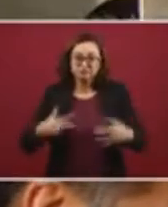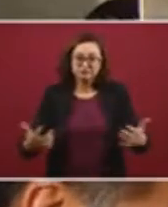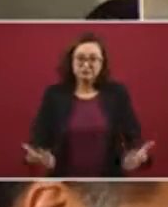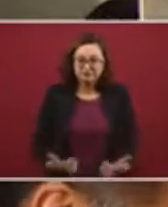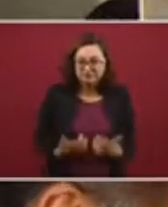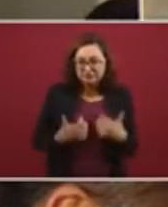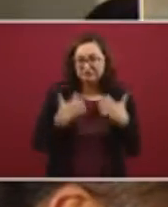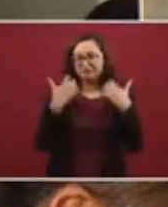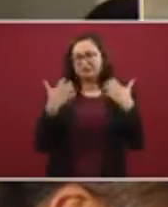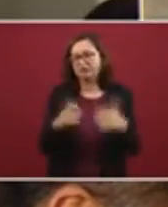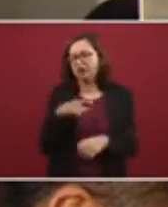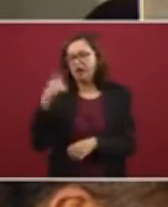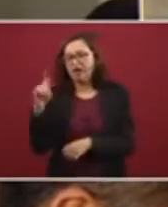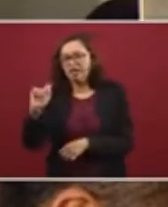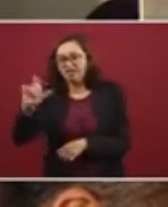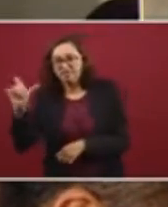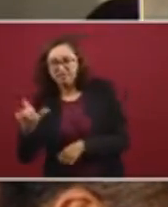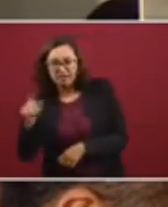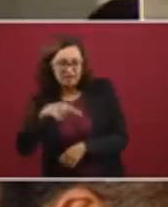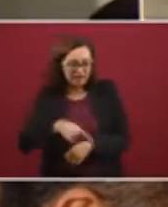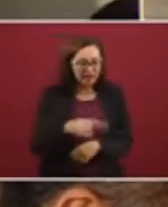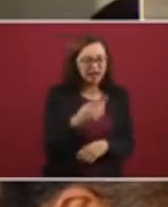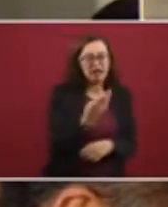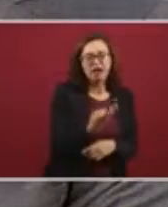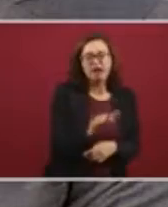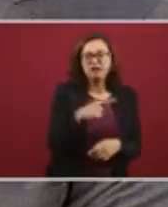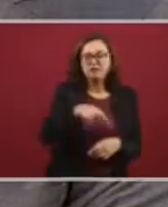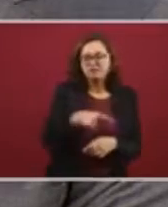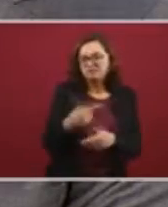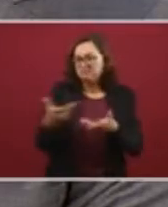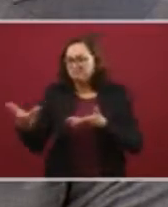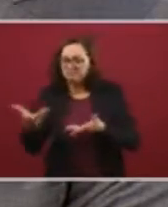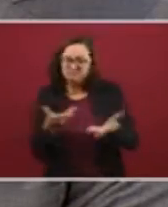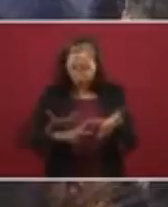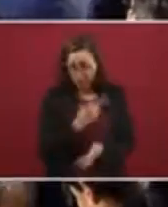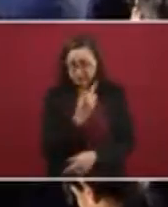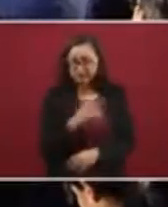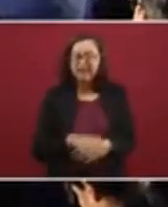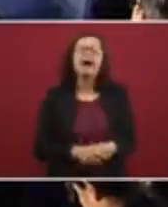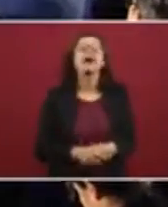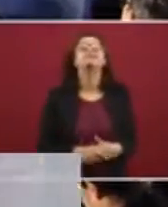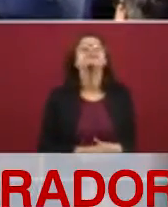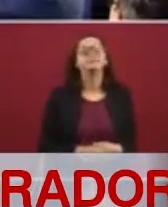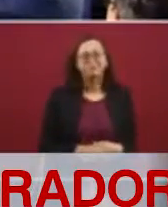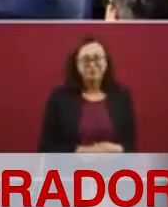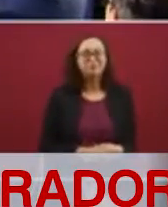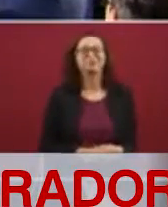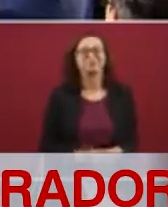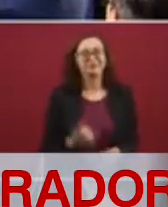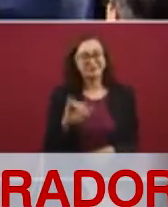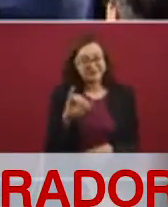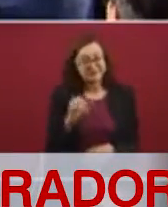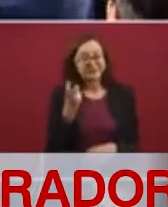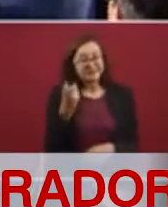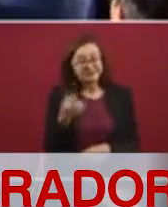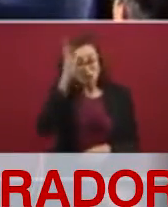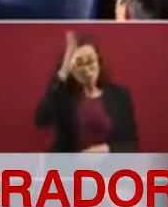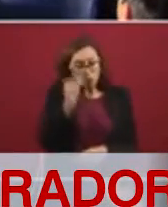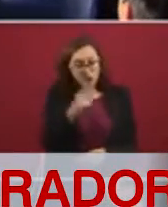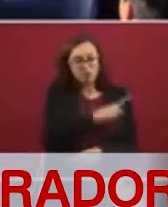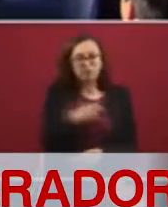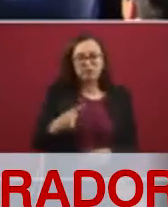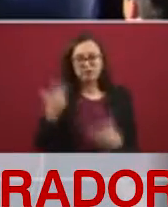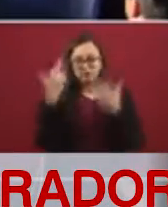será posible revisitar el acuerdo de 1944 señor presidente es una revisión que tenemos que hacer